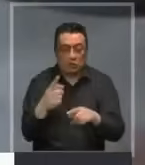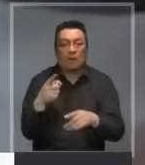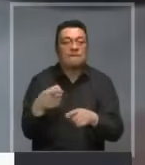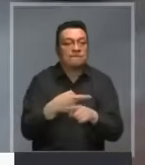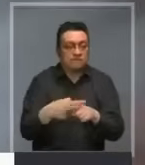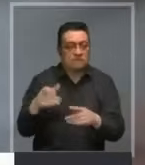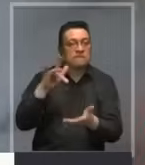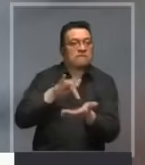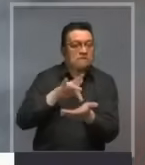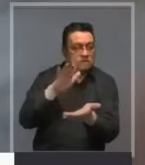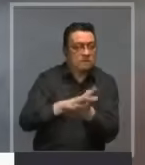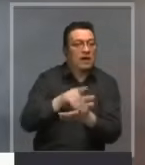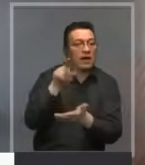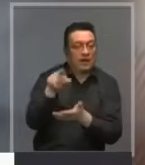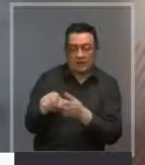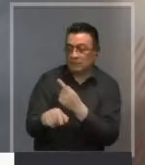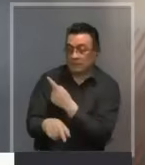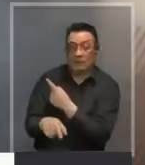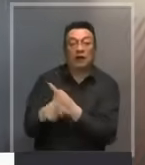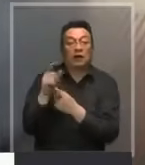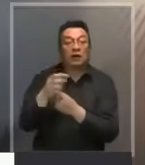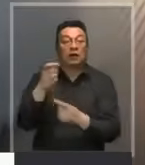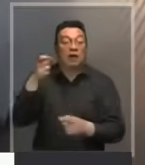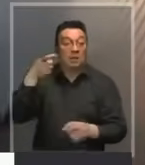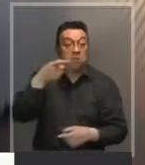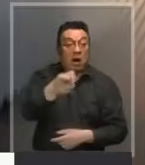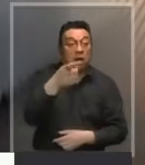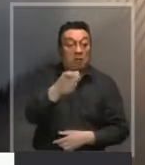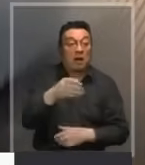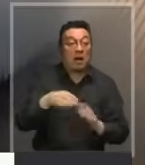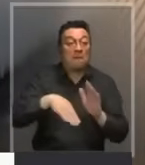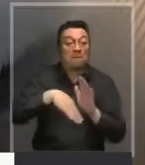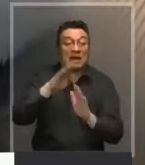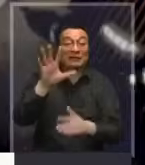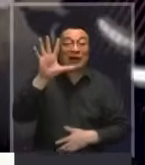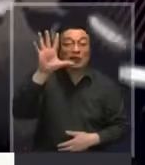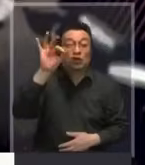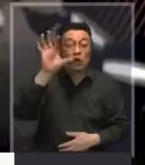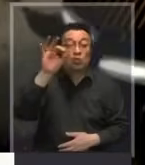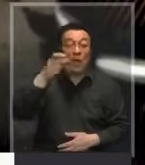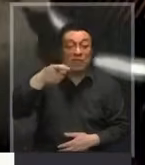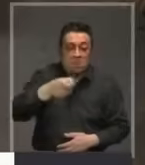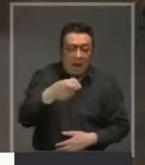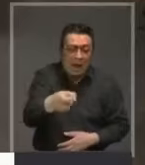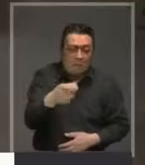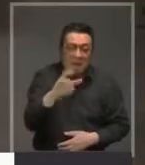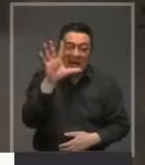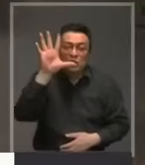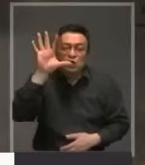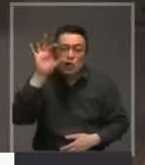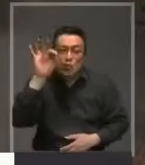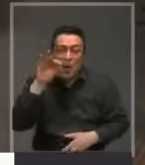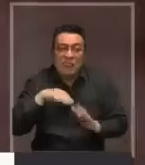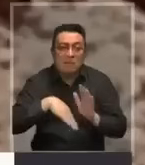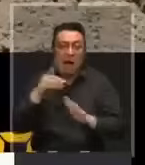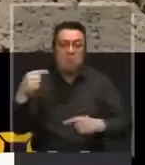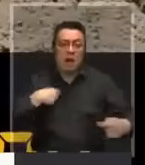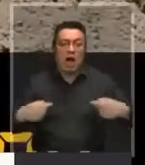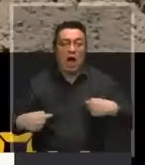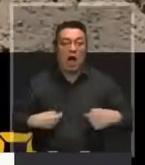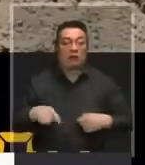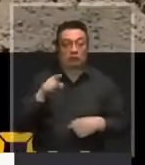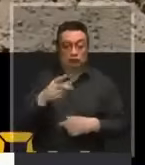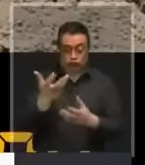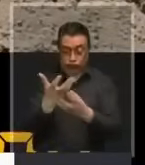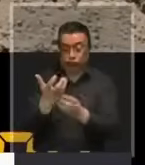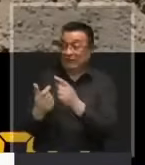crimen organizado, la víctima fue asesinada con más de 50 impactos de bala en su cuerpo. En escena, el arma que se usó